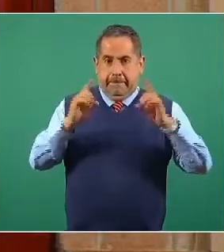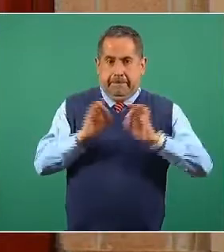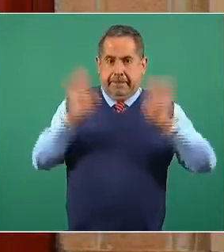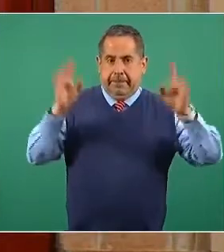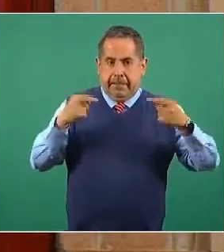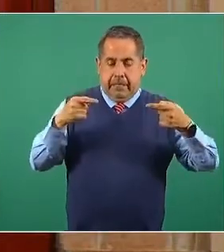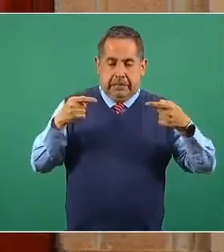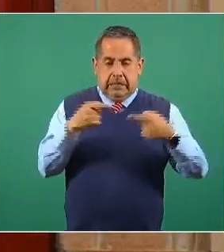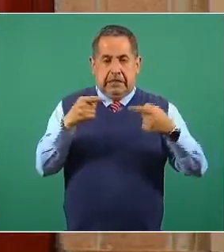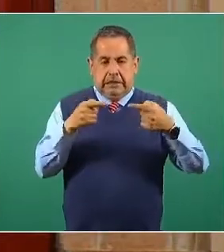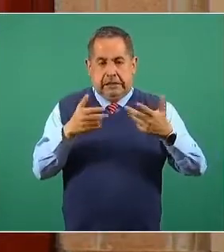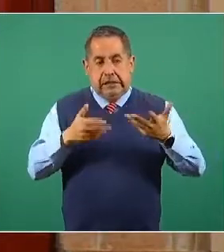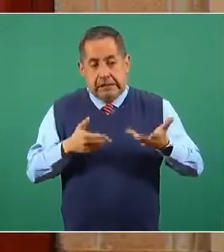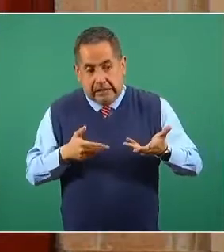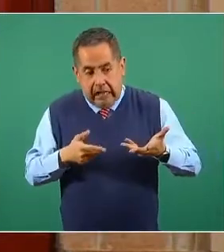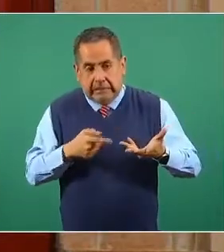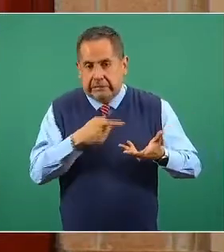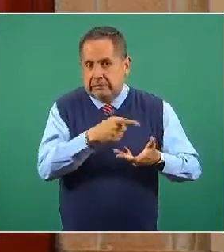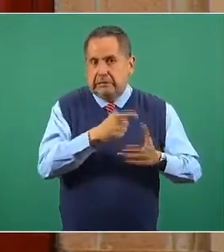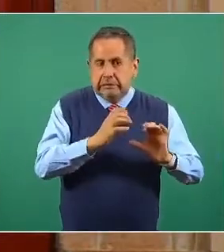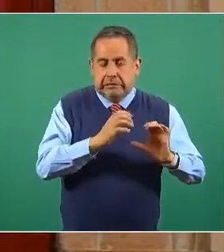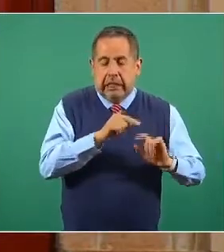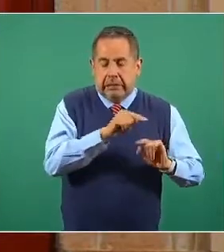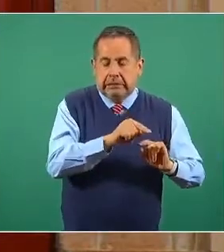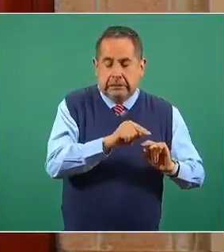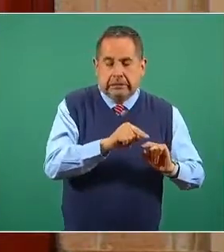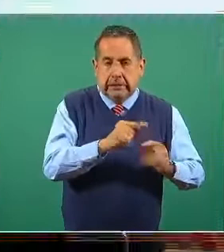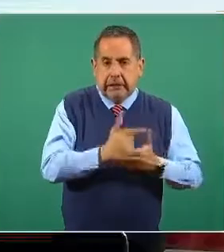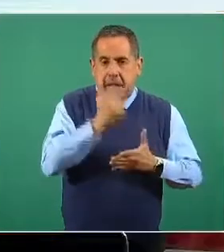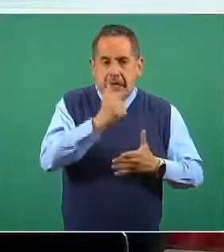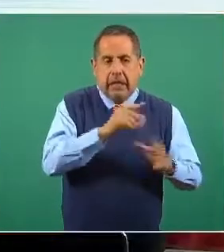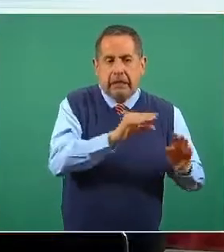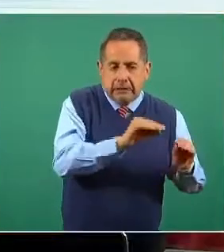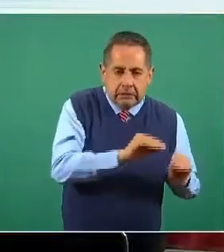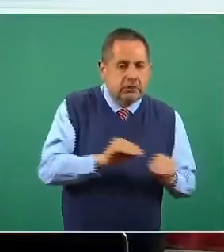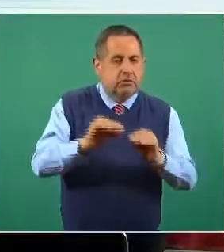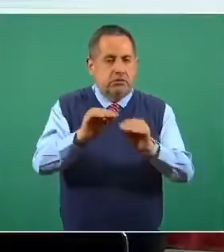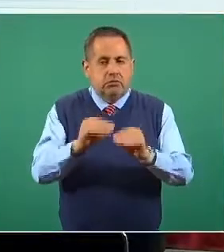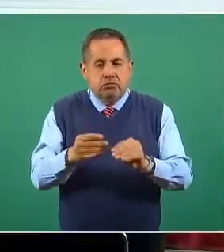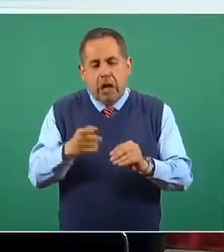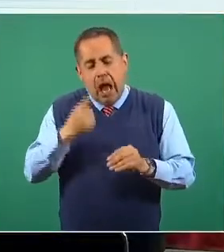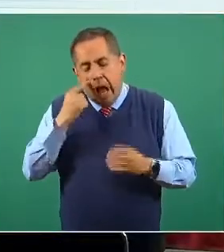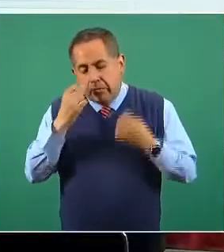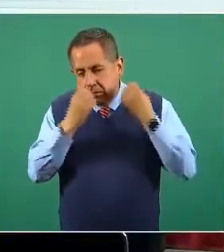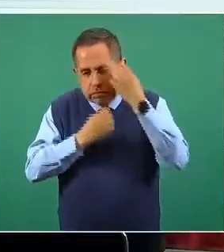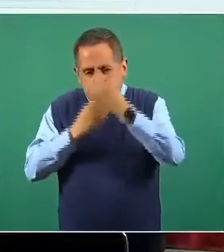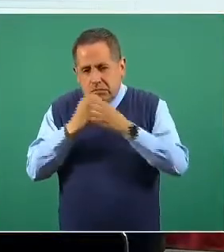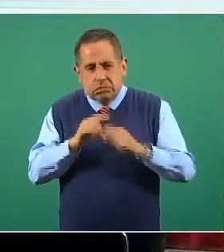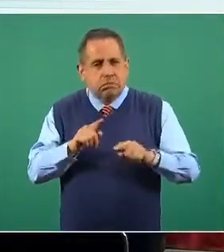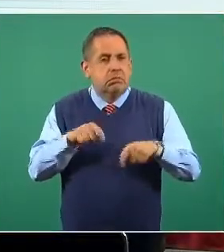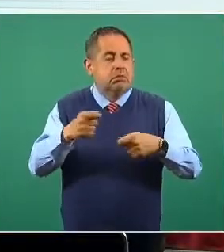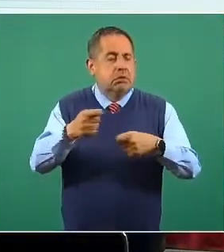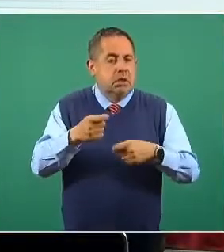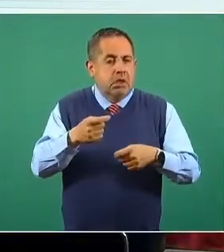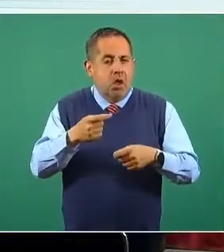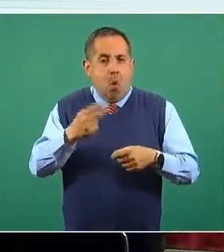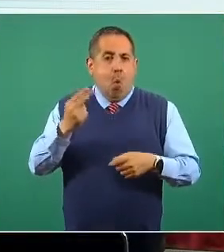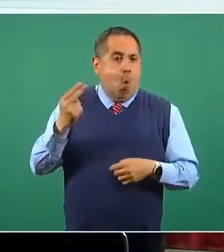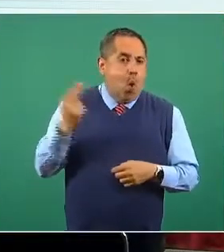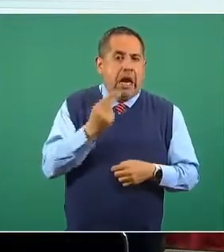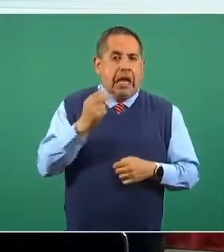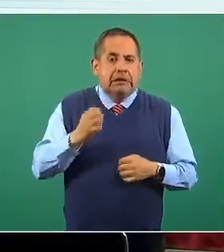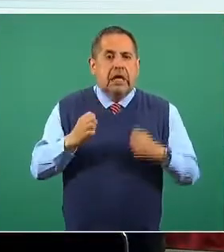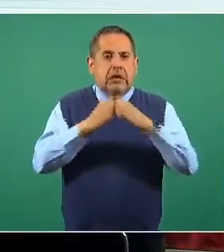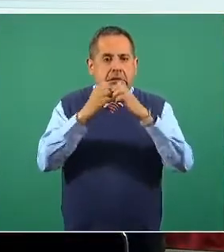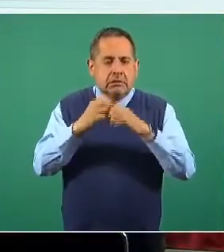importantes, manifestaciones que sí son de cuidado y que por lo tanto requieren que la persona sea al menos valorada o llevada a un servicio de urgencias,